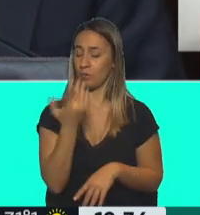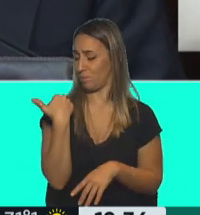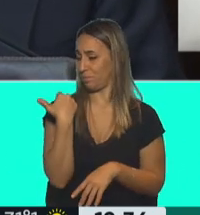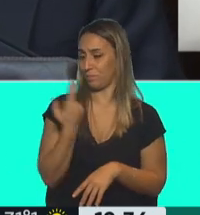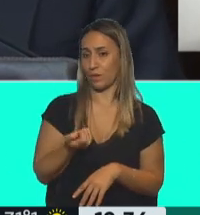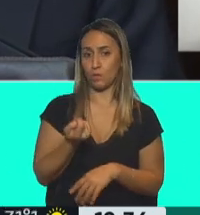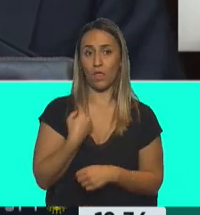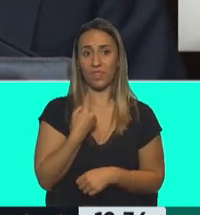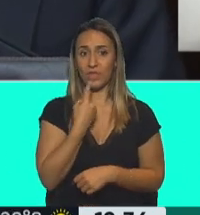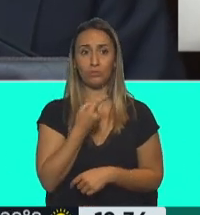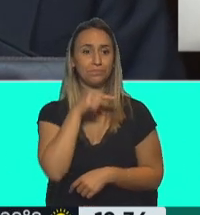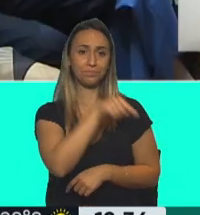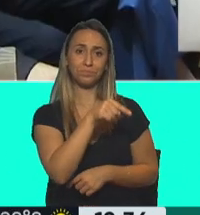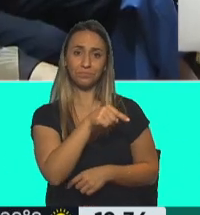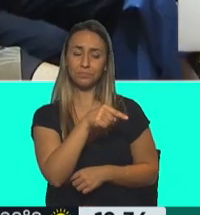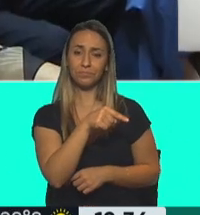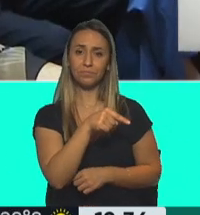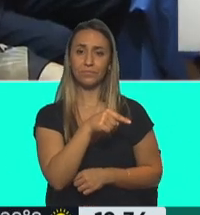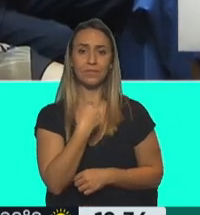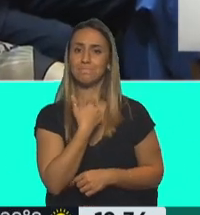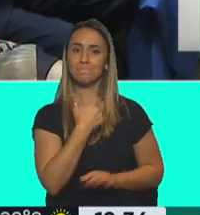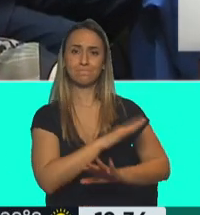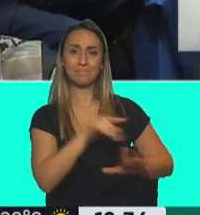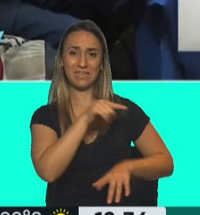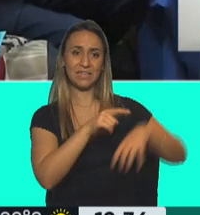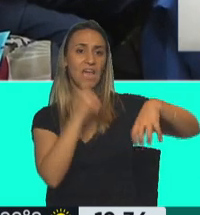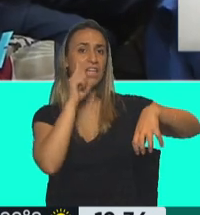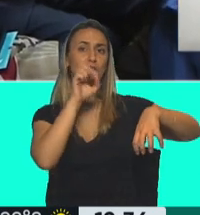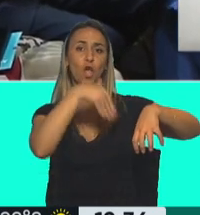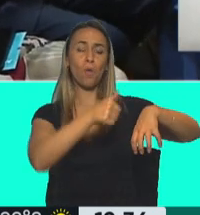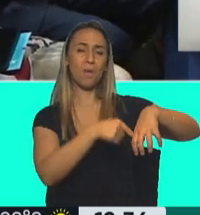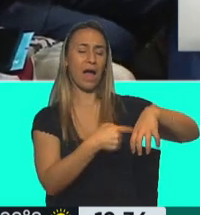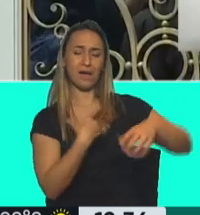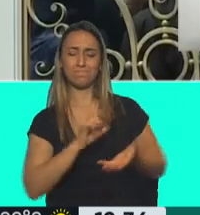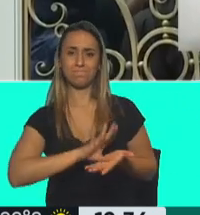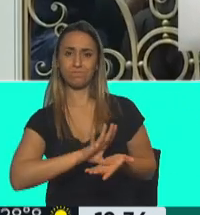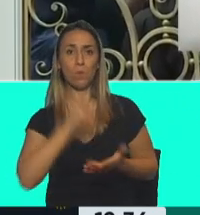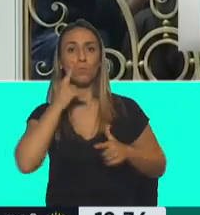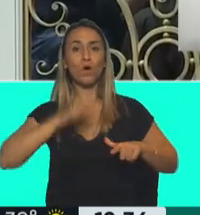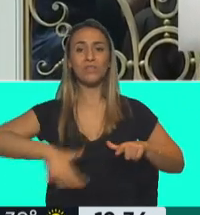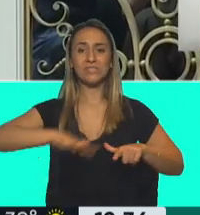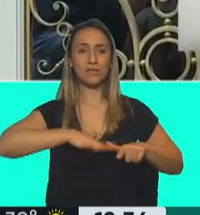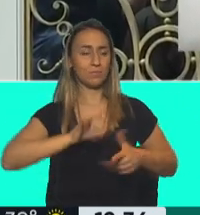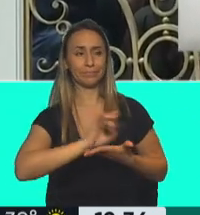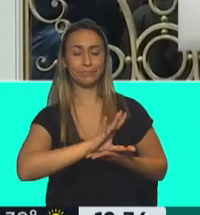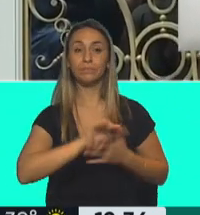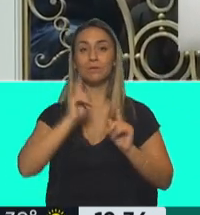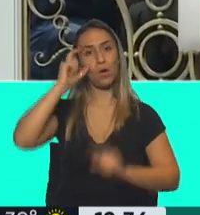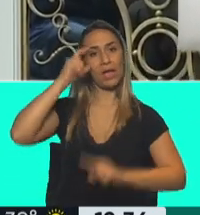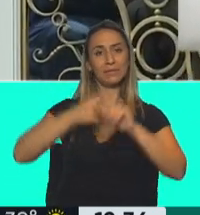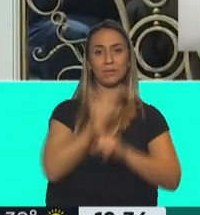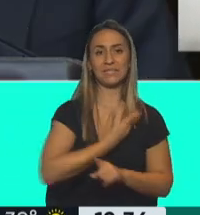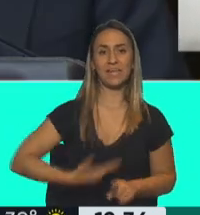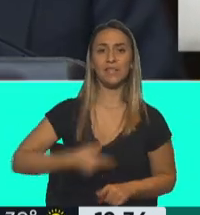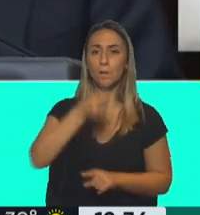horas que no quiere que siga esa prestación en su municipio? Habló el expresidente Mauricio Macri. ¿Qué se